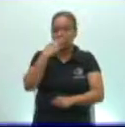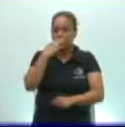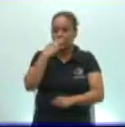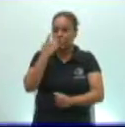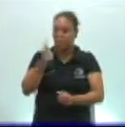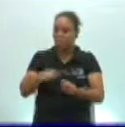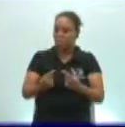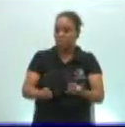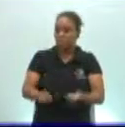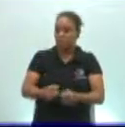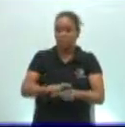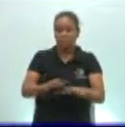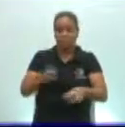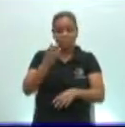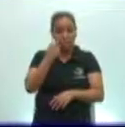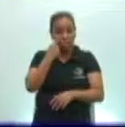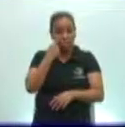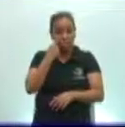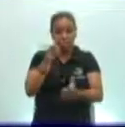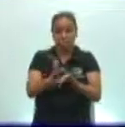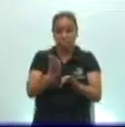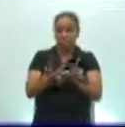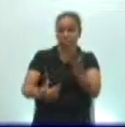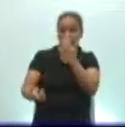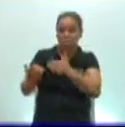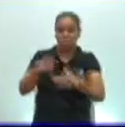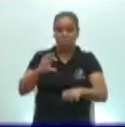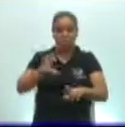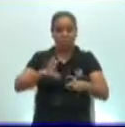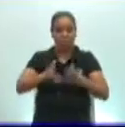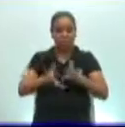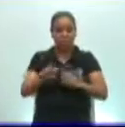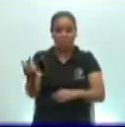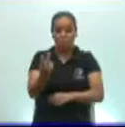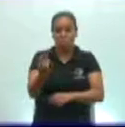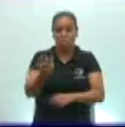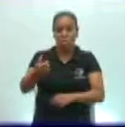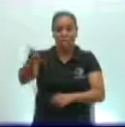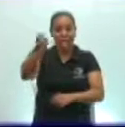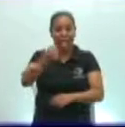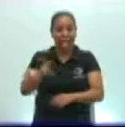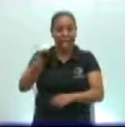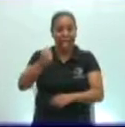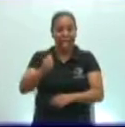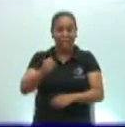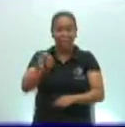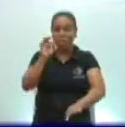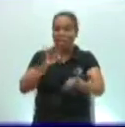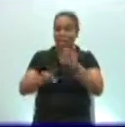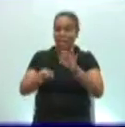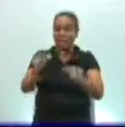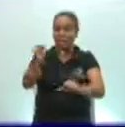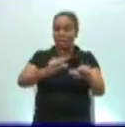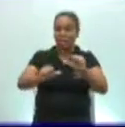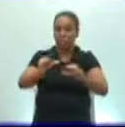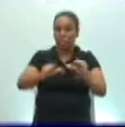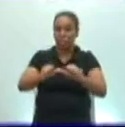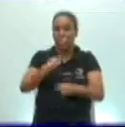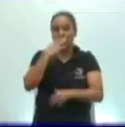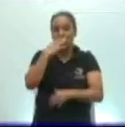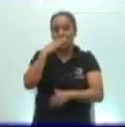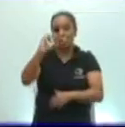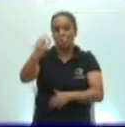Y ya lo habíamos visto en clases anteriores, porque está formada por dos átomos del elemento químico oxígeno.